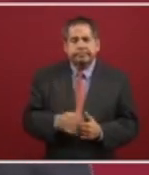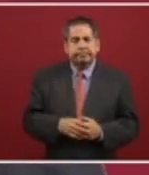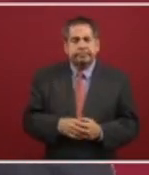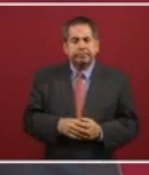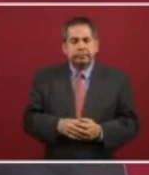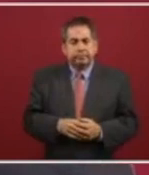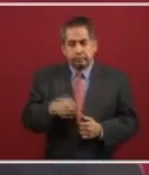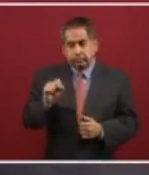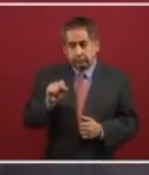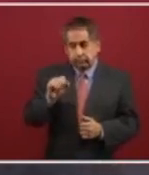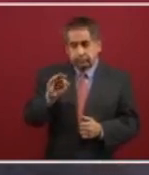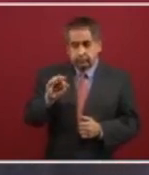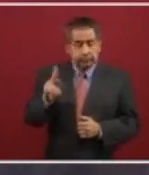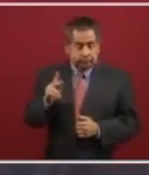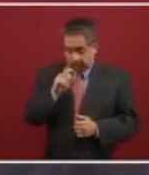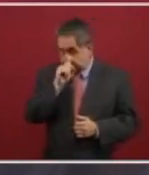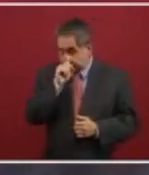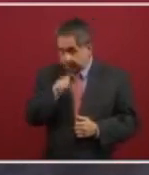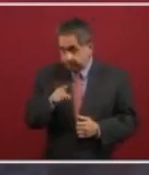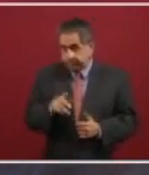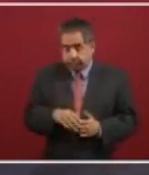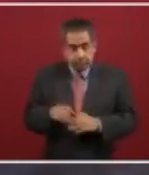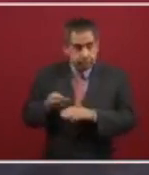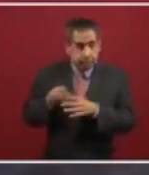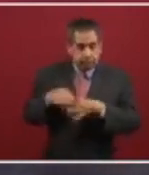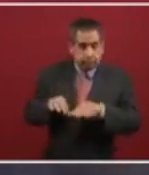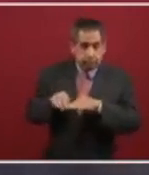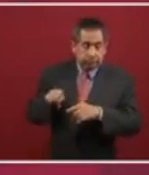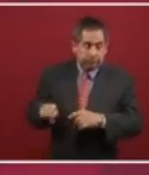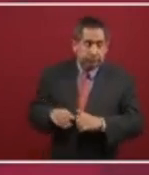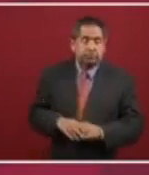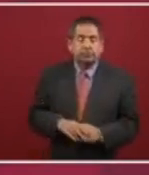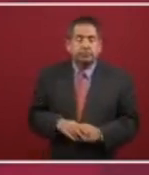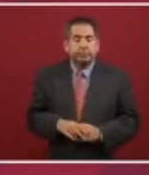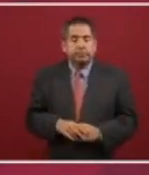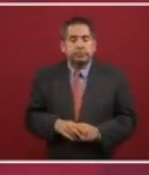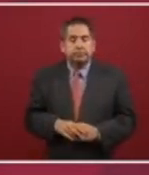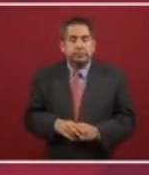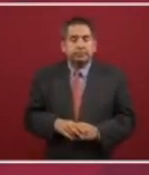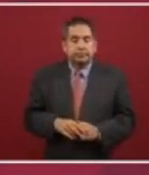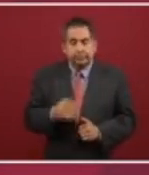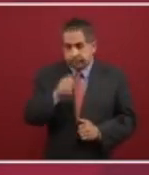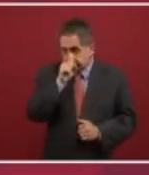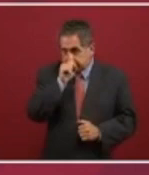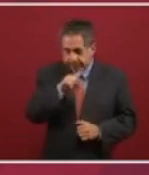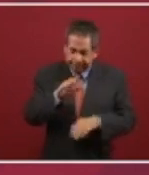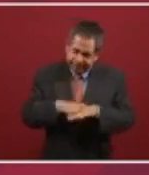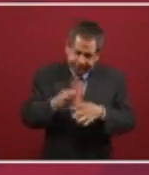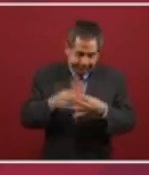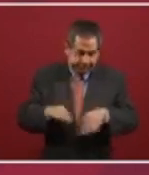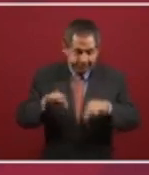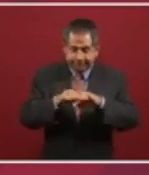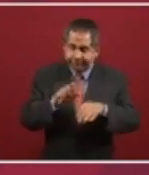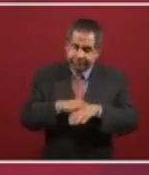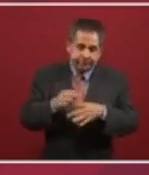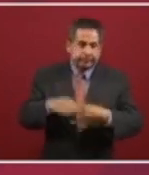de la función pública, que es muy importante, y